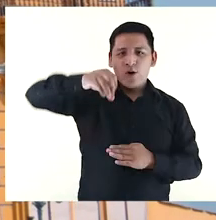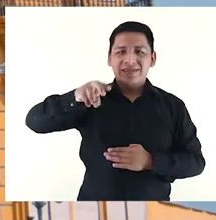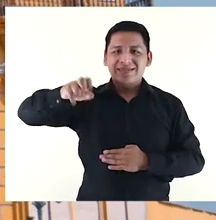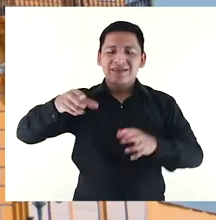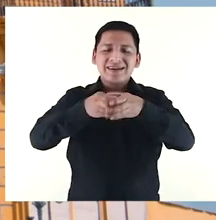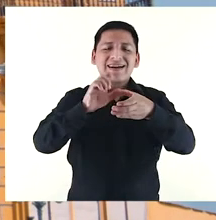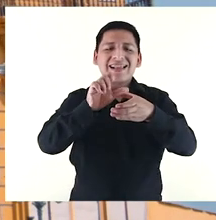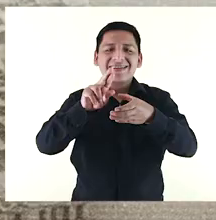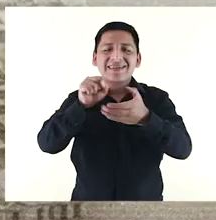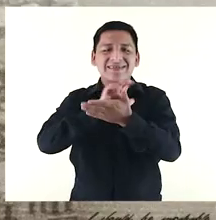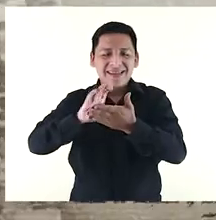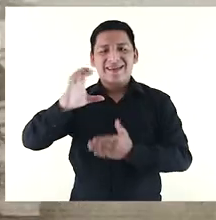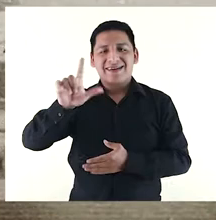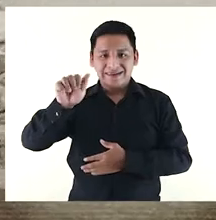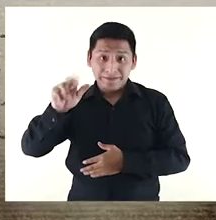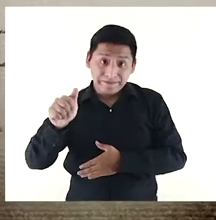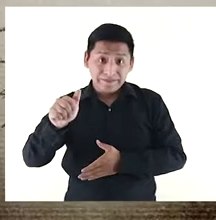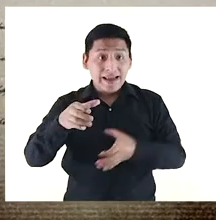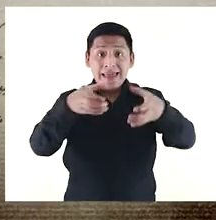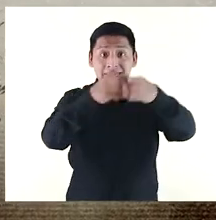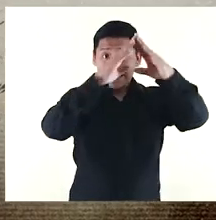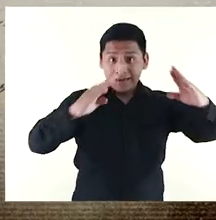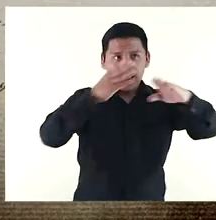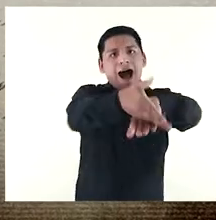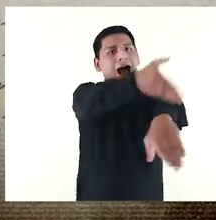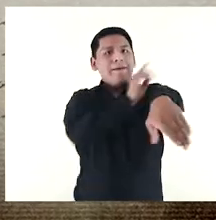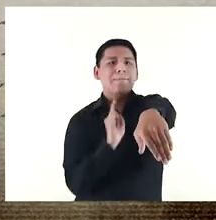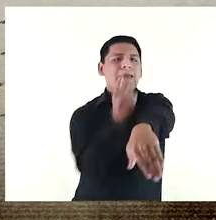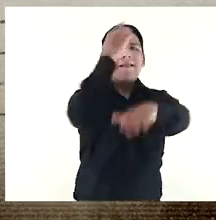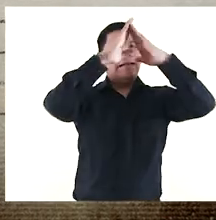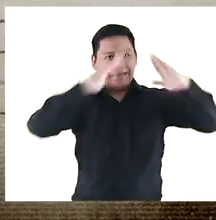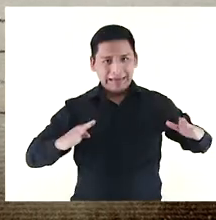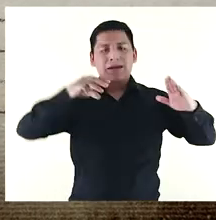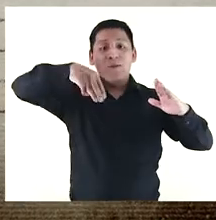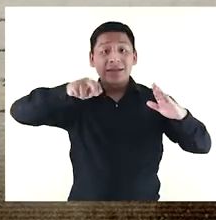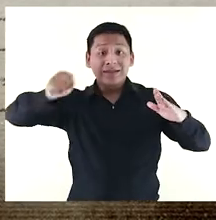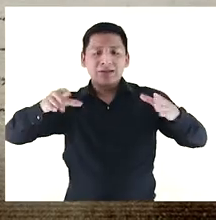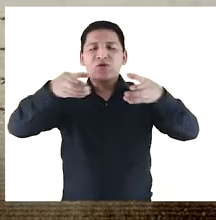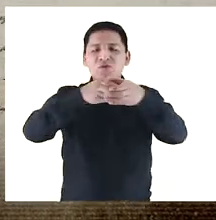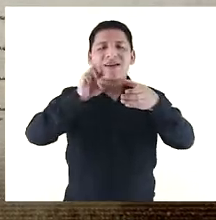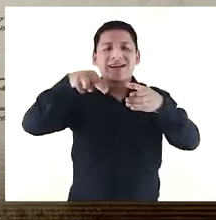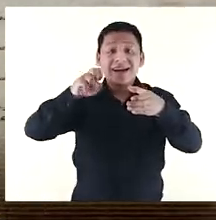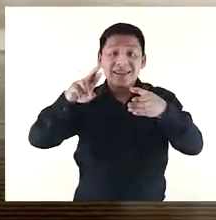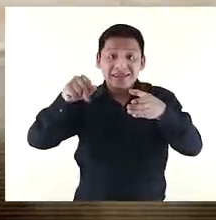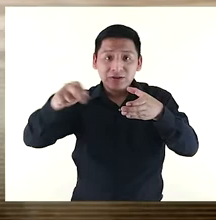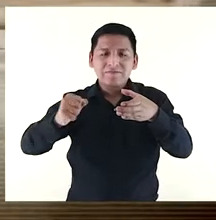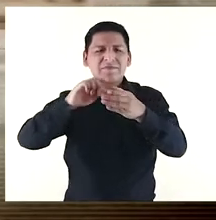las Clarisas de Santa Clara. Este monasterio es hijo también del monasterio de la Encarnación, del que salieron las fundadoras